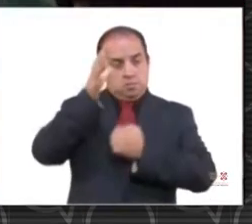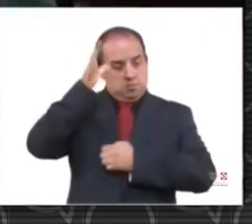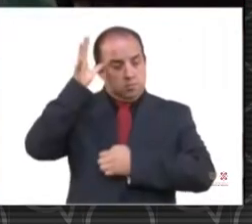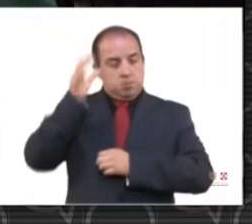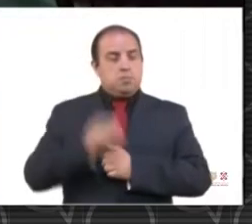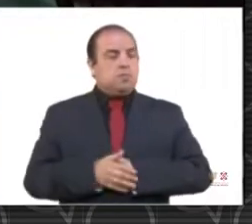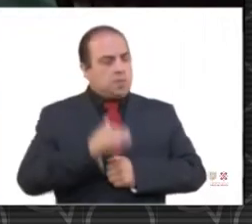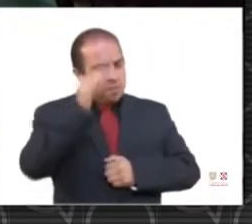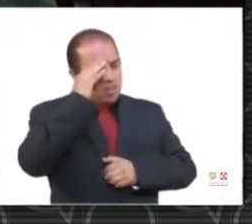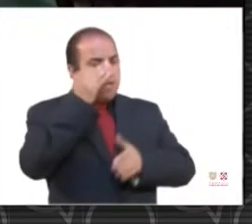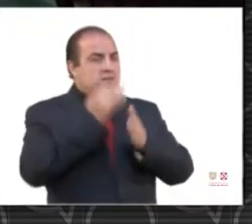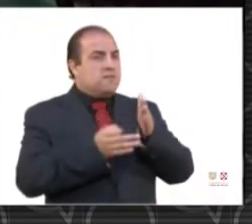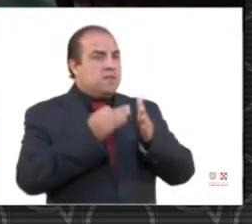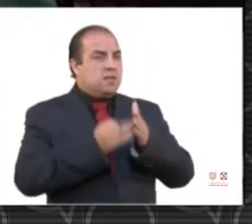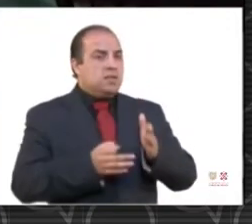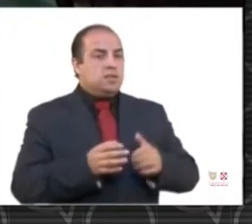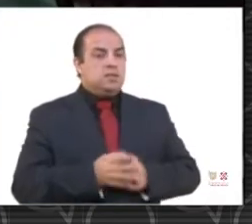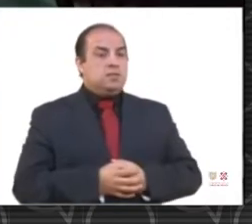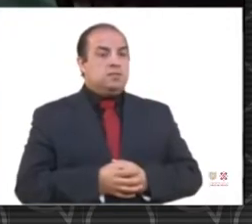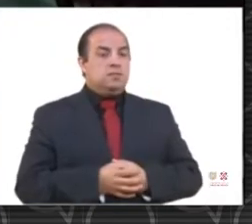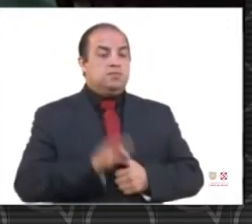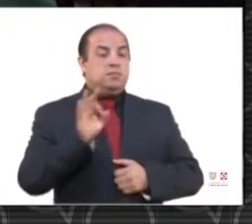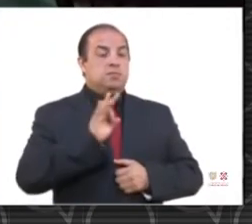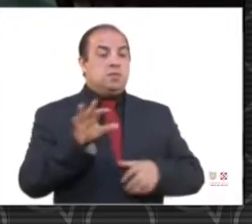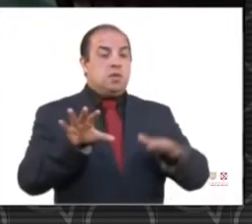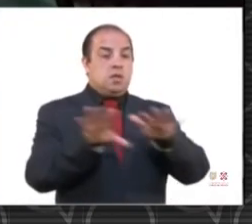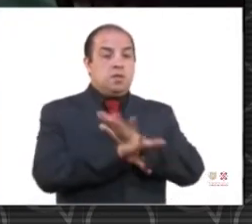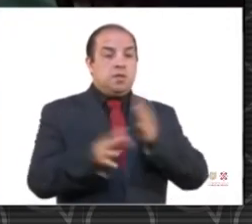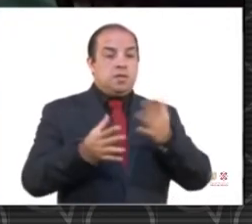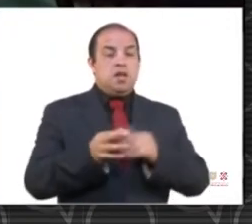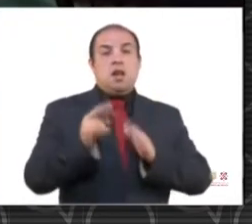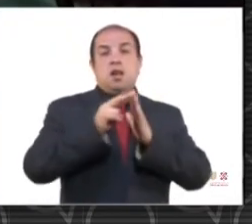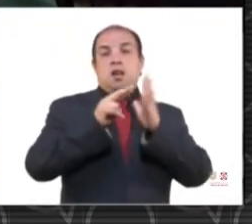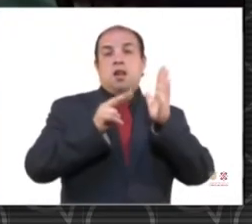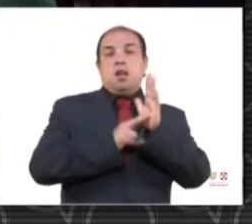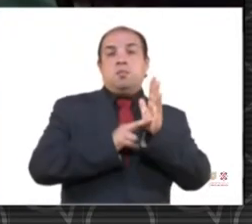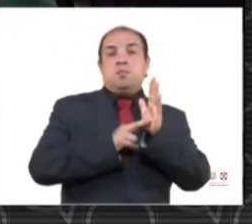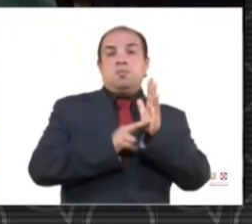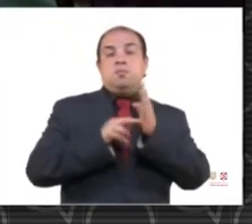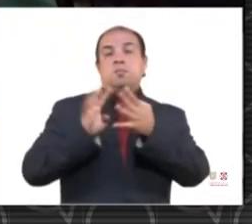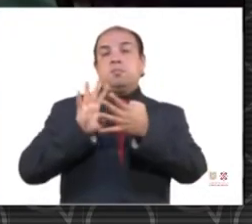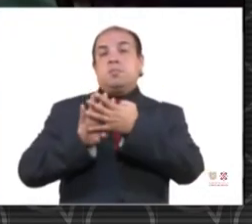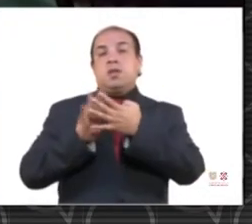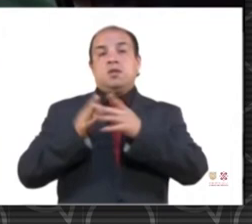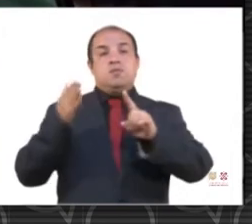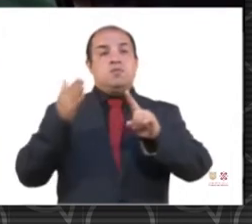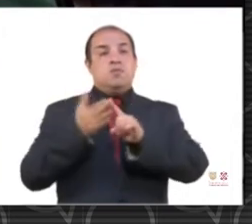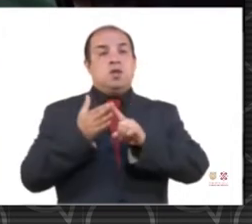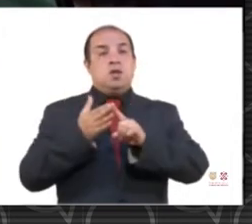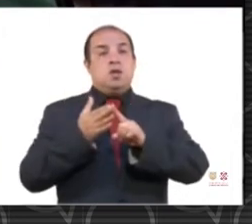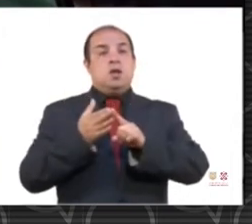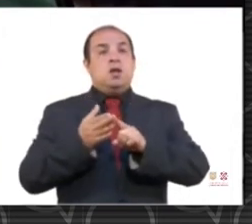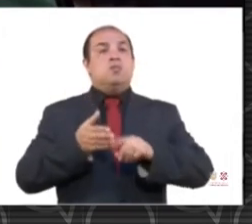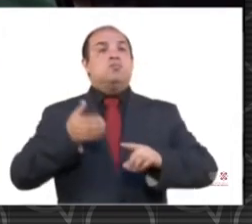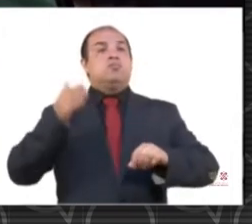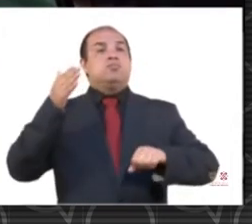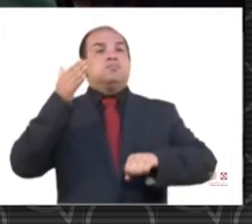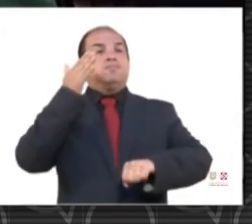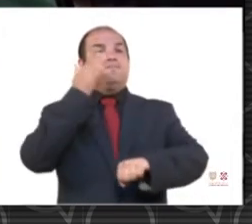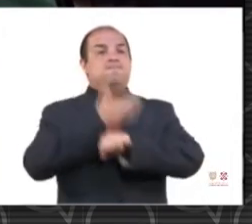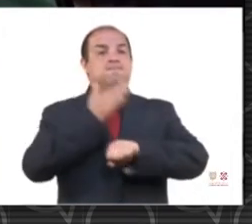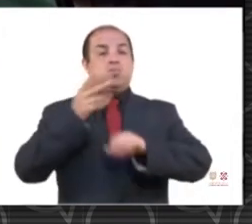haría falta hacer, no sé, alguna modificación al Código Penal para sancionar la reventa o cómo